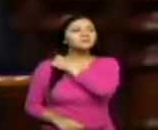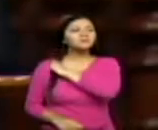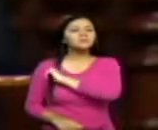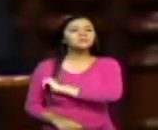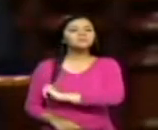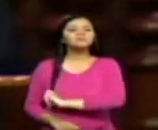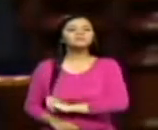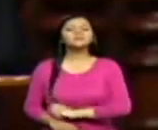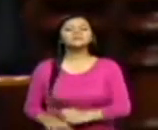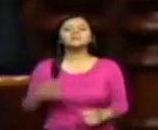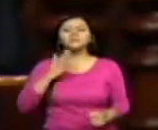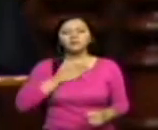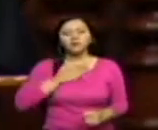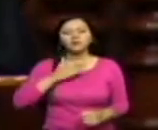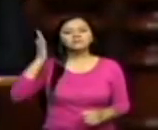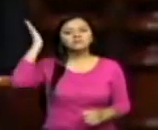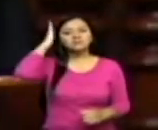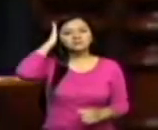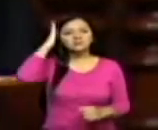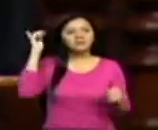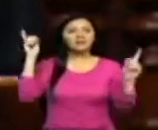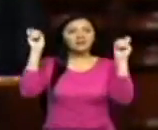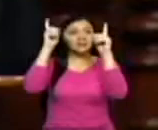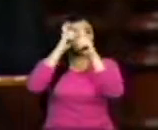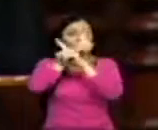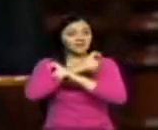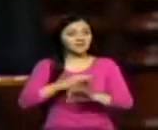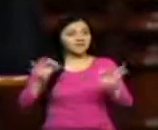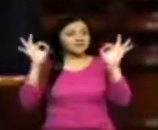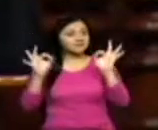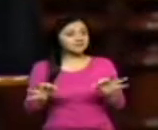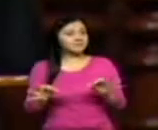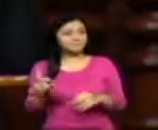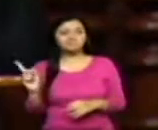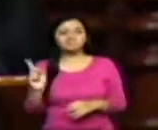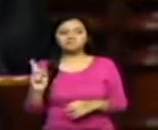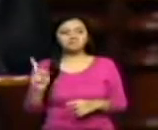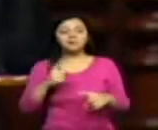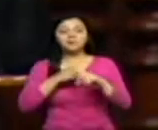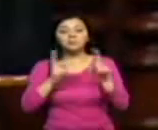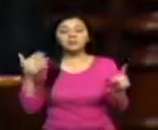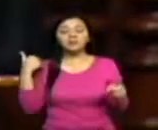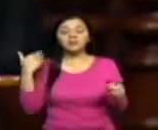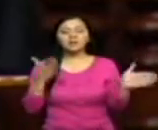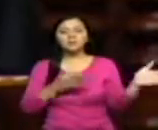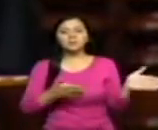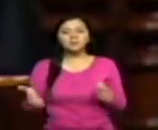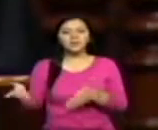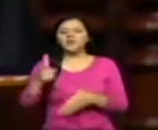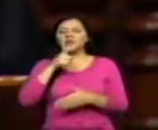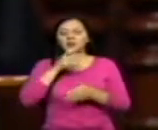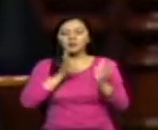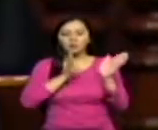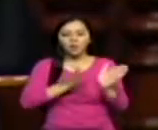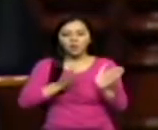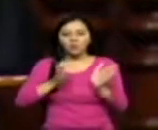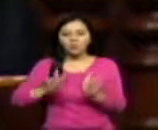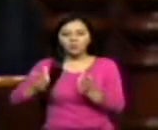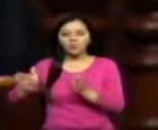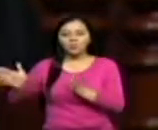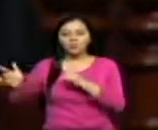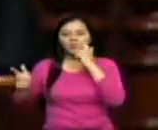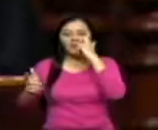Sé que es difícil formalizar, pero tenemos un plan para hacerlo por tramos.